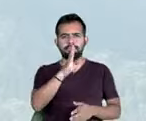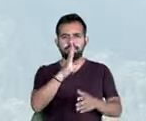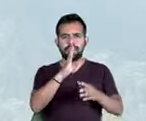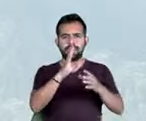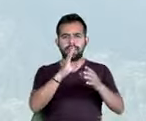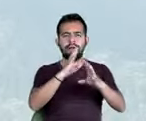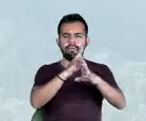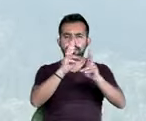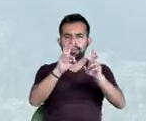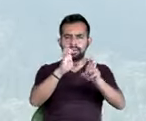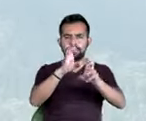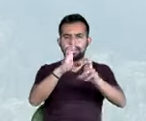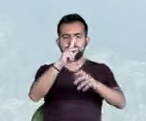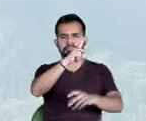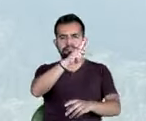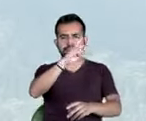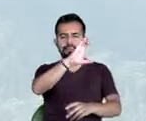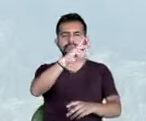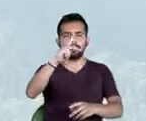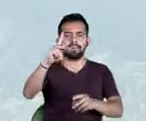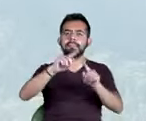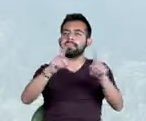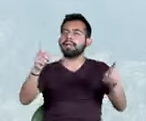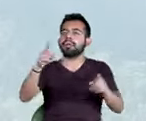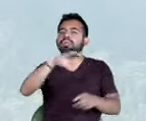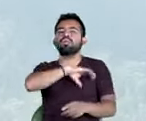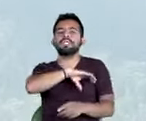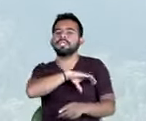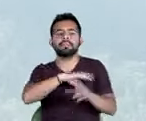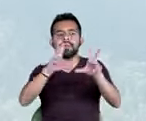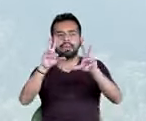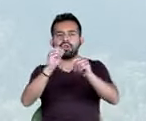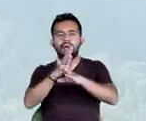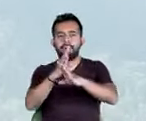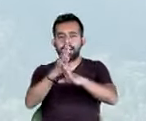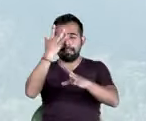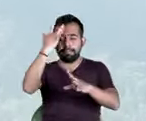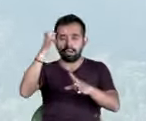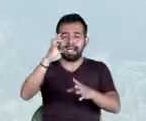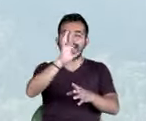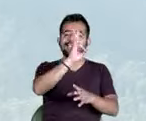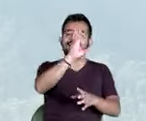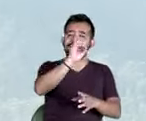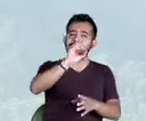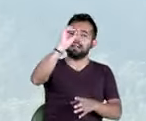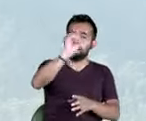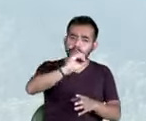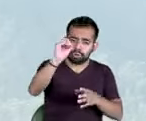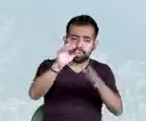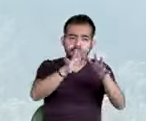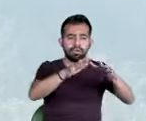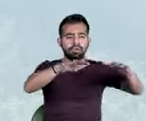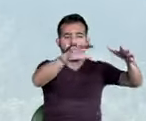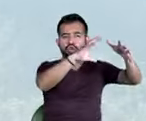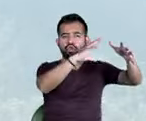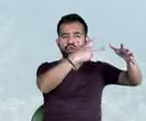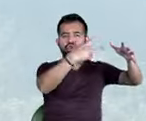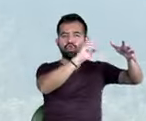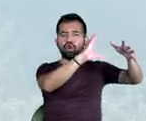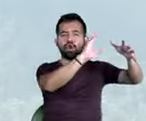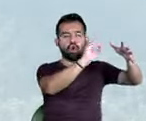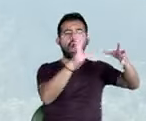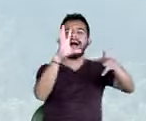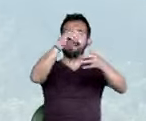No puede ser que el municipio de Quito no esté hablando del Chocó Andino cuando el 70% del total del territorio del Chocó Andino está dentro del